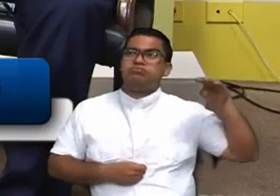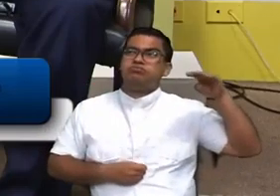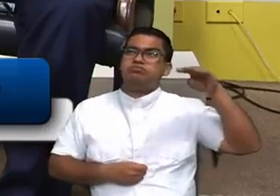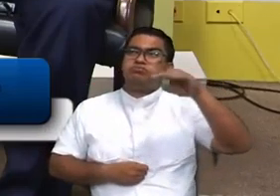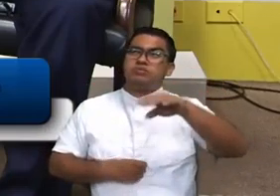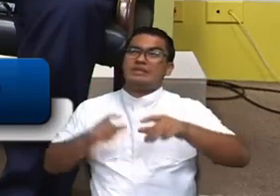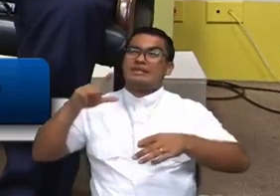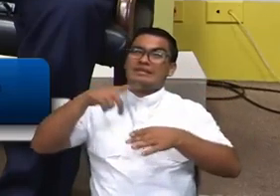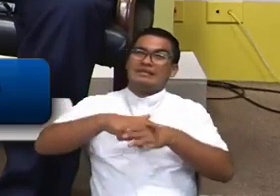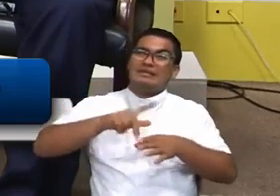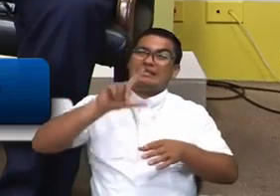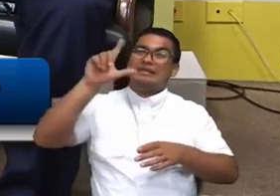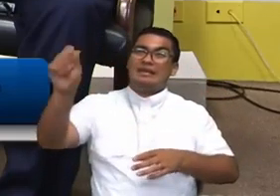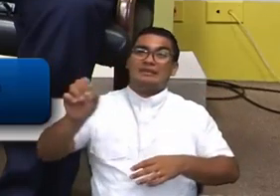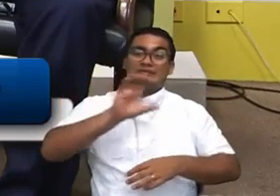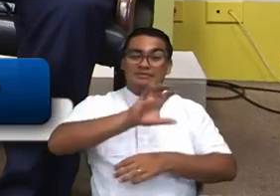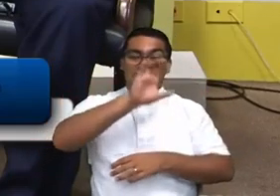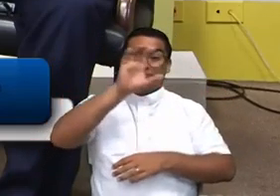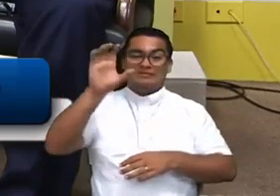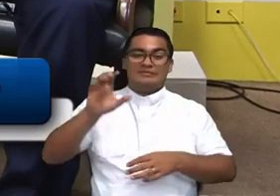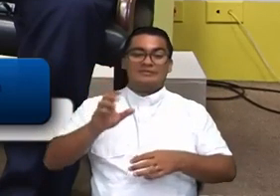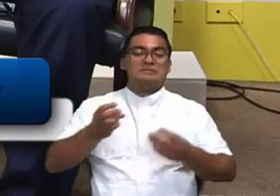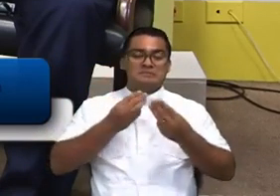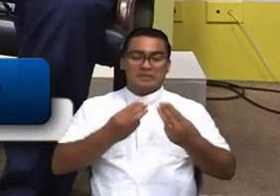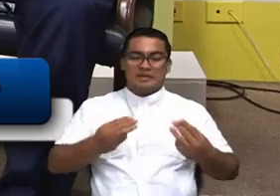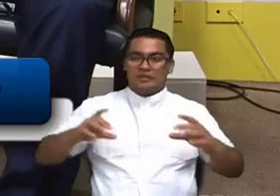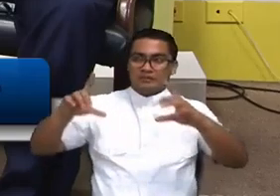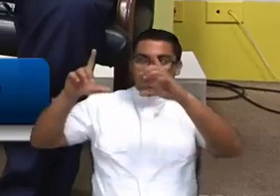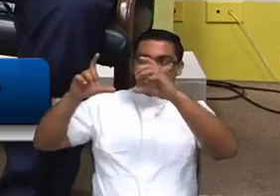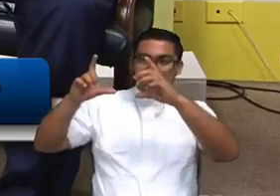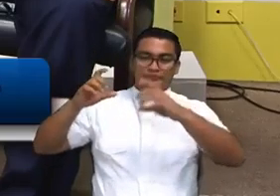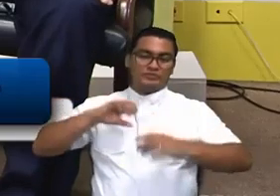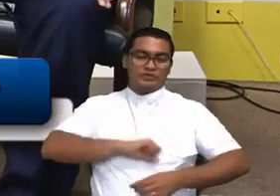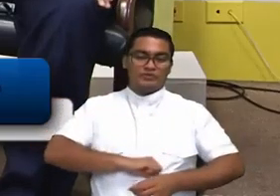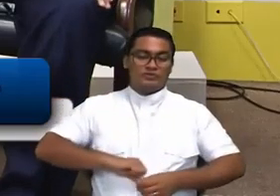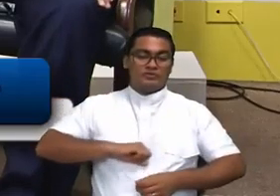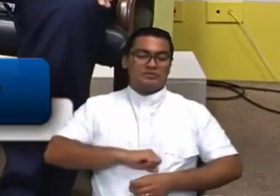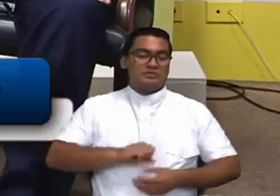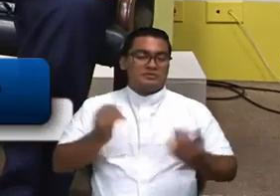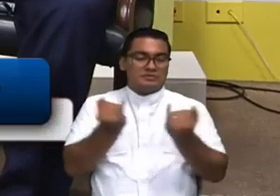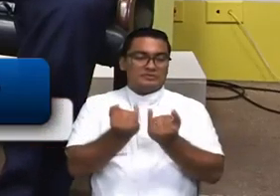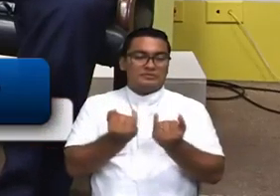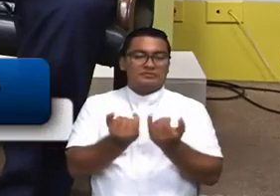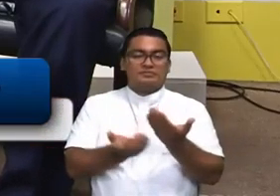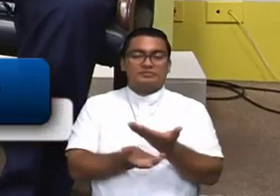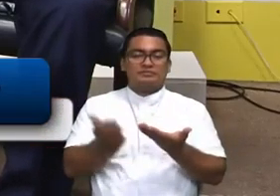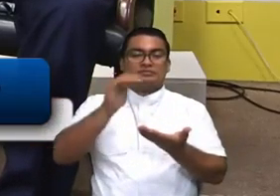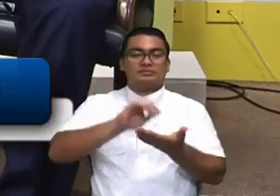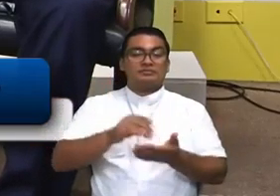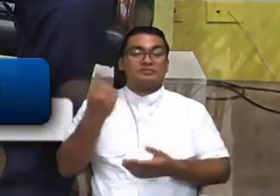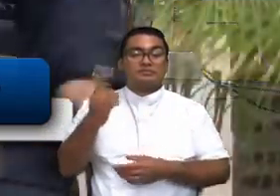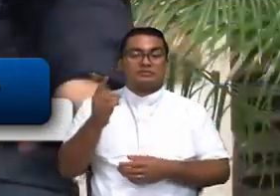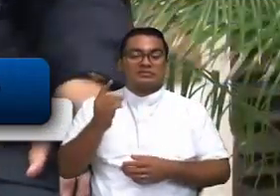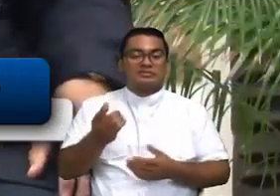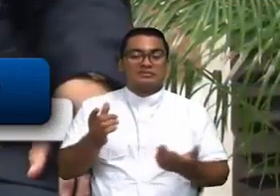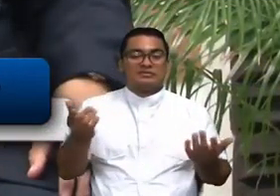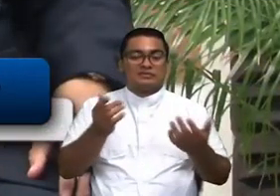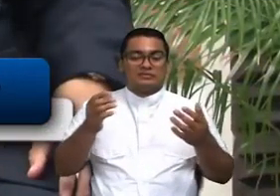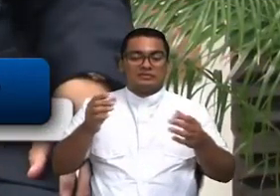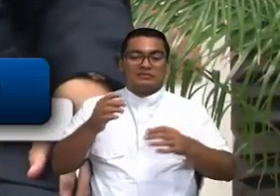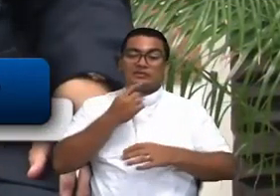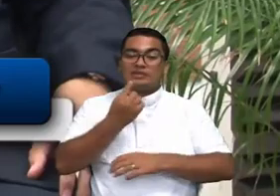comunidades rurales, llevan este equipo fundamental. Así es, esto forma parte de la restitución de los derechos de nuestro gobierno de reconciliación, comandado